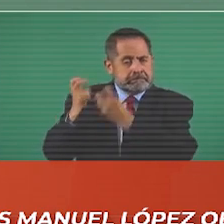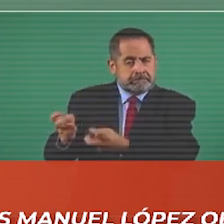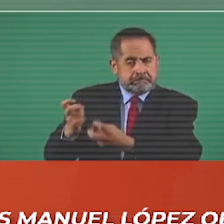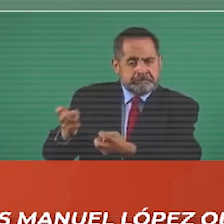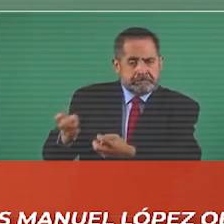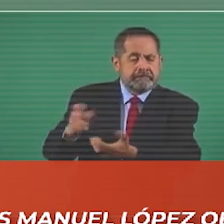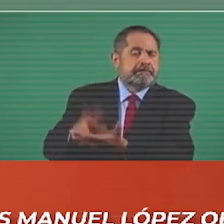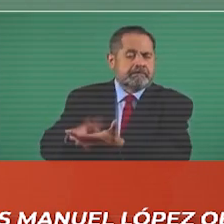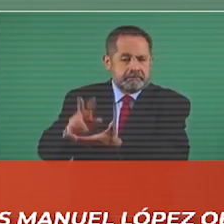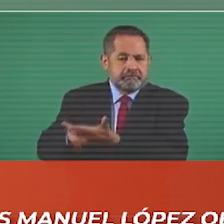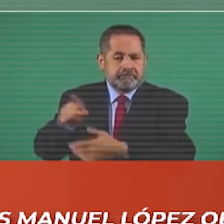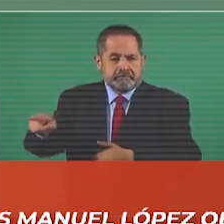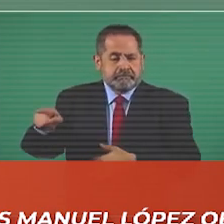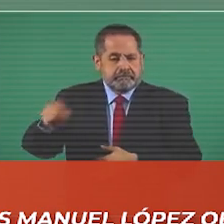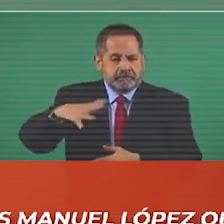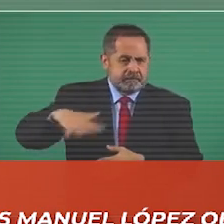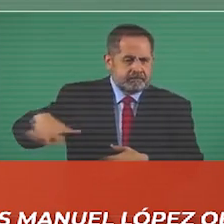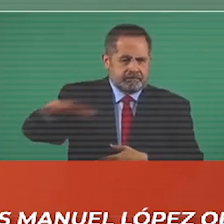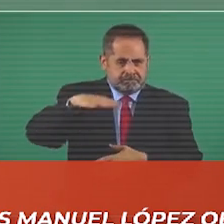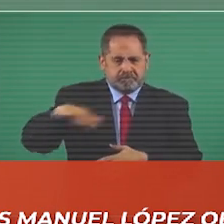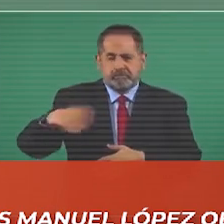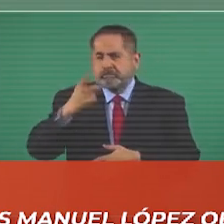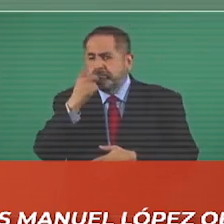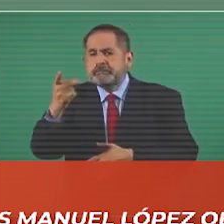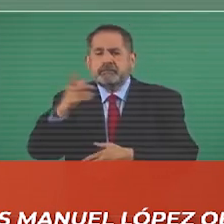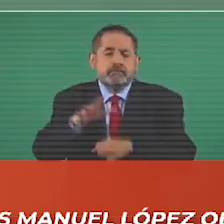es una comunicación